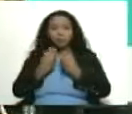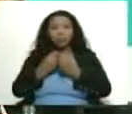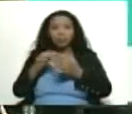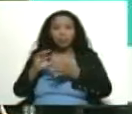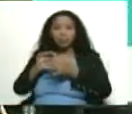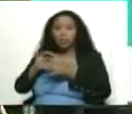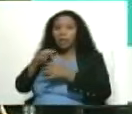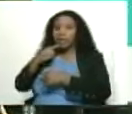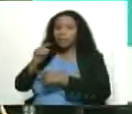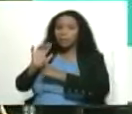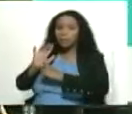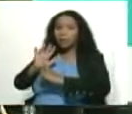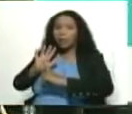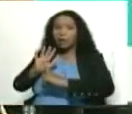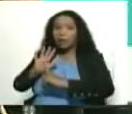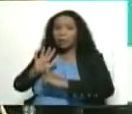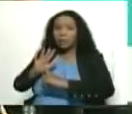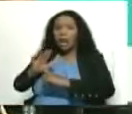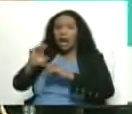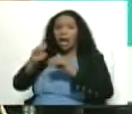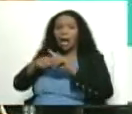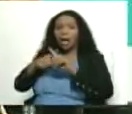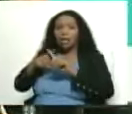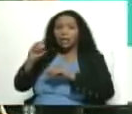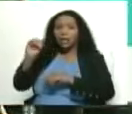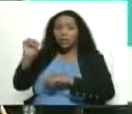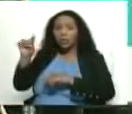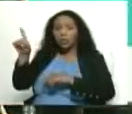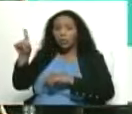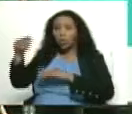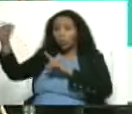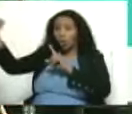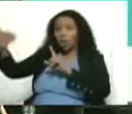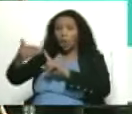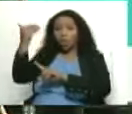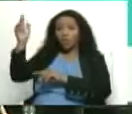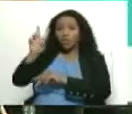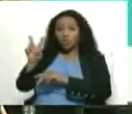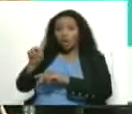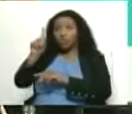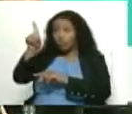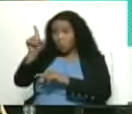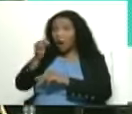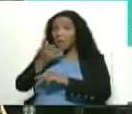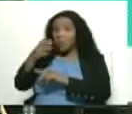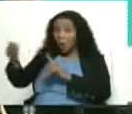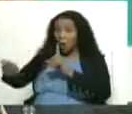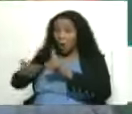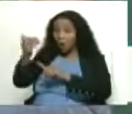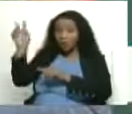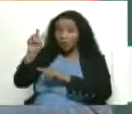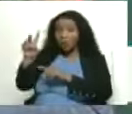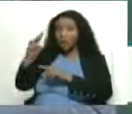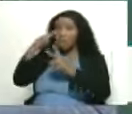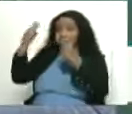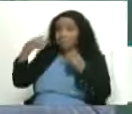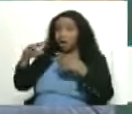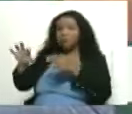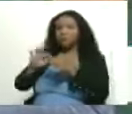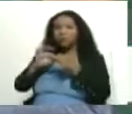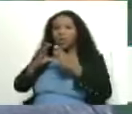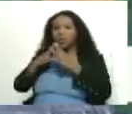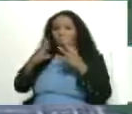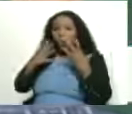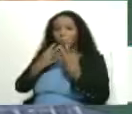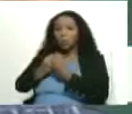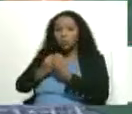y le estamos diciendo a la ExxonMobil, con Venezuela no te metas. Si te metes con Venezuela, la vas a encontrar unida, la vas a encontrar abrazándose, la